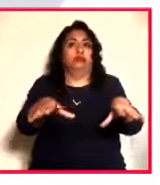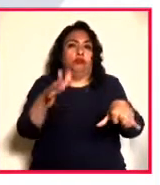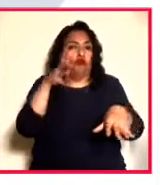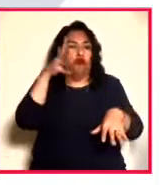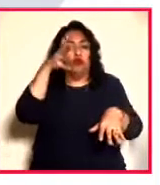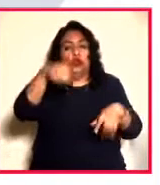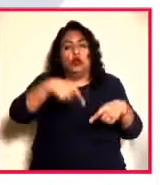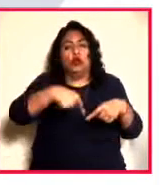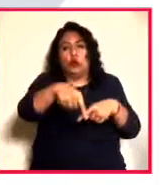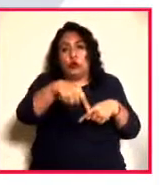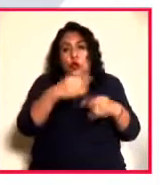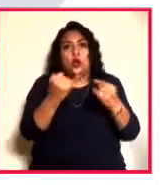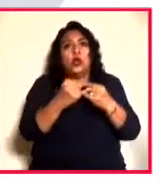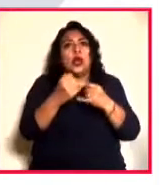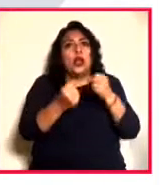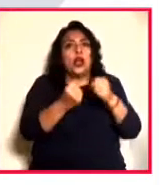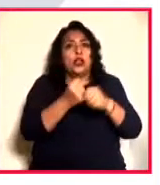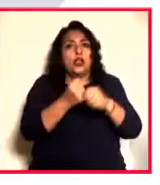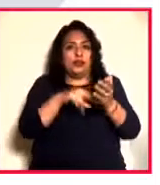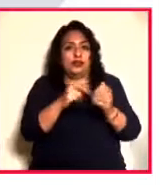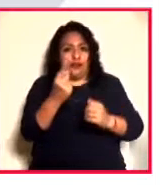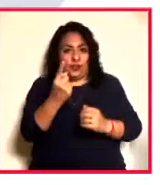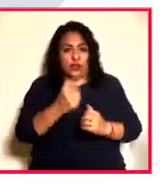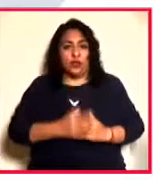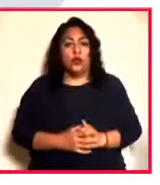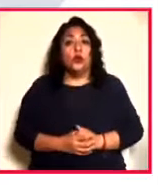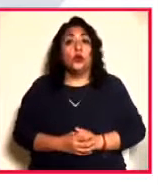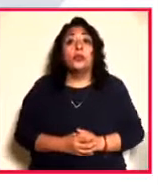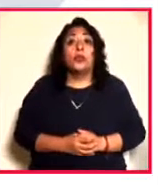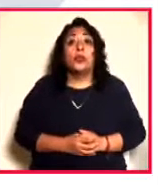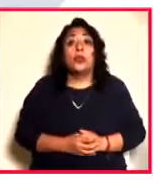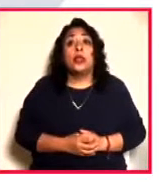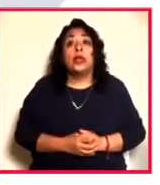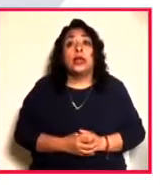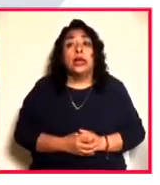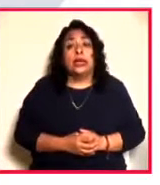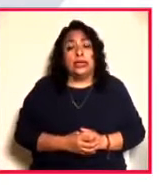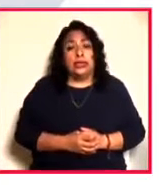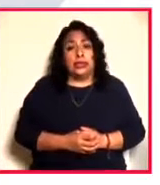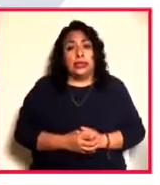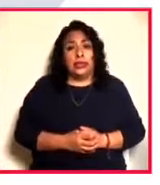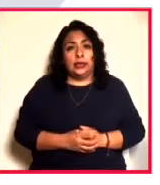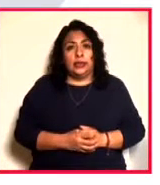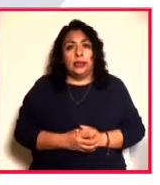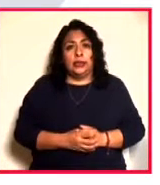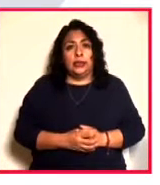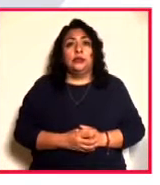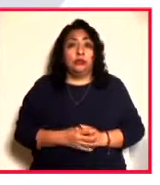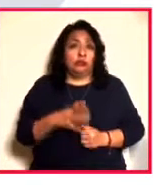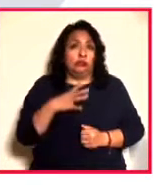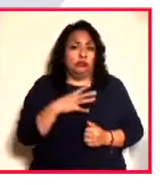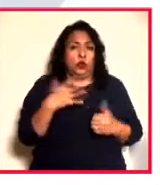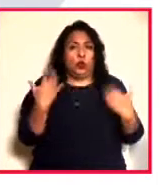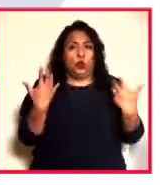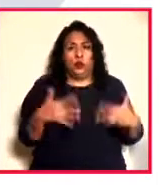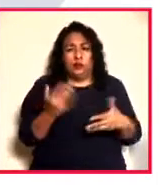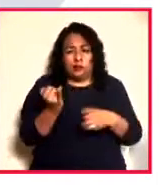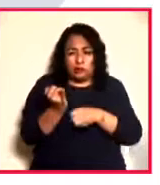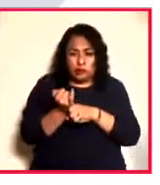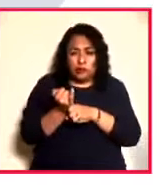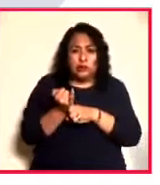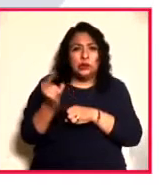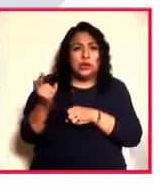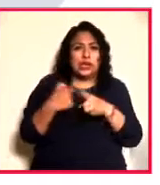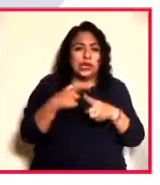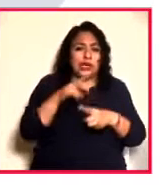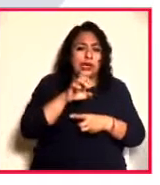cercano, también en 2021. Está desde luego el muy extenso estudio de Ernesto